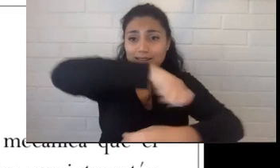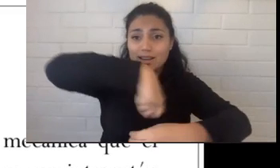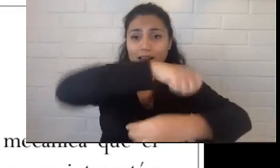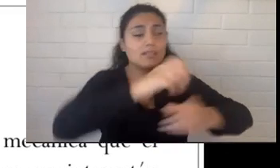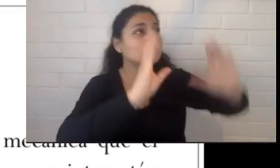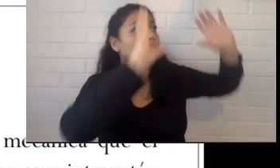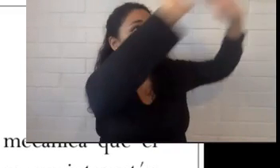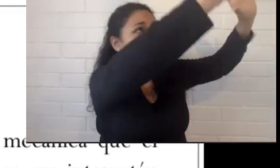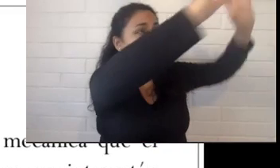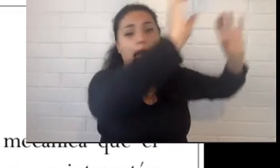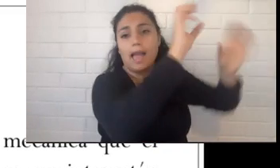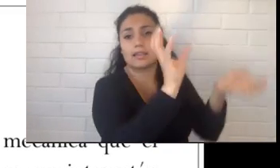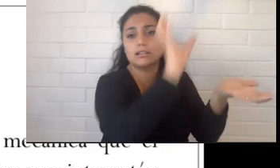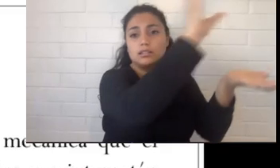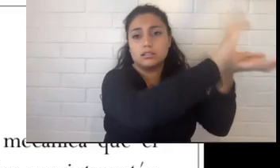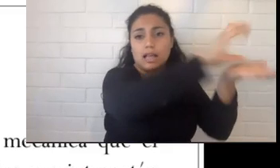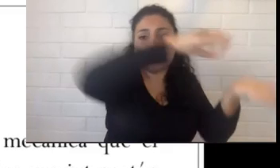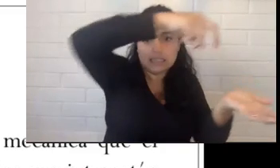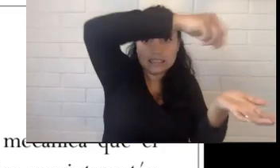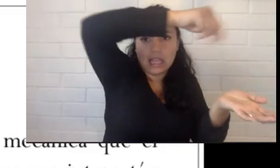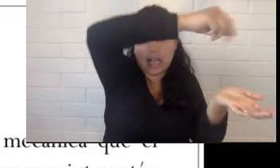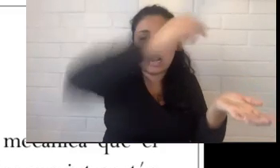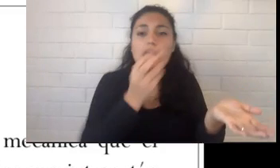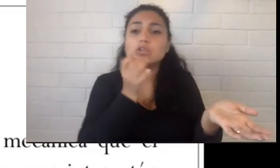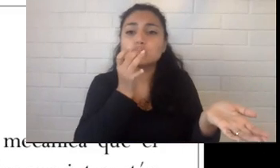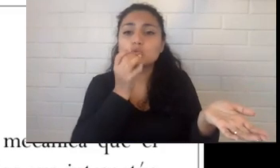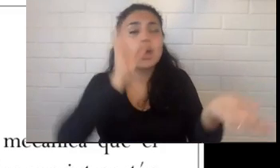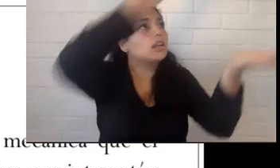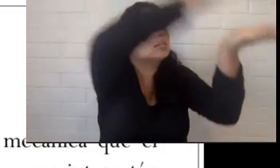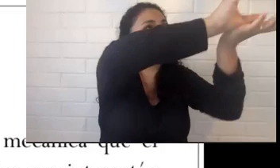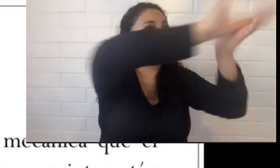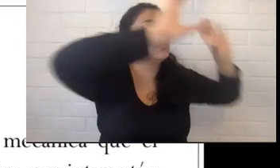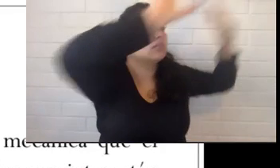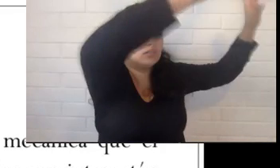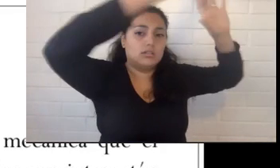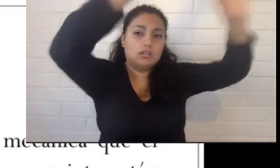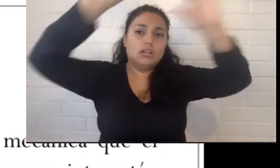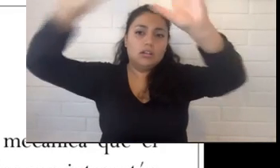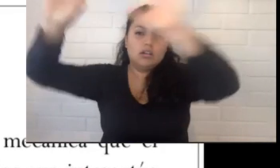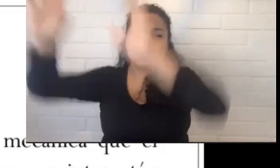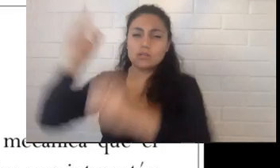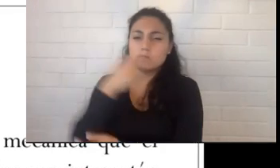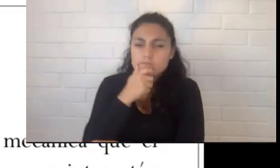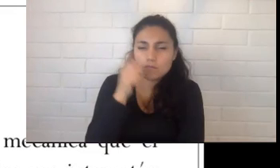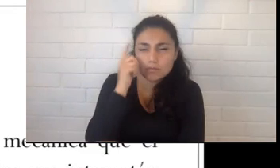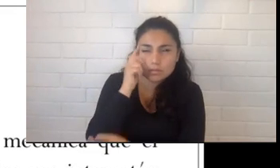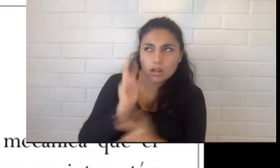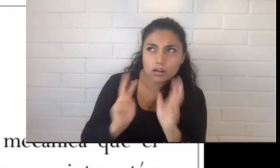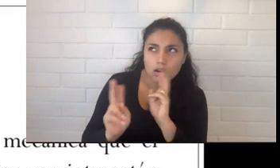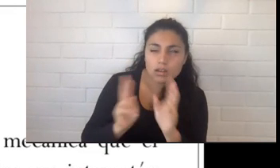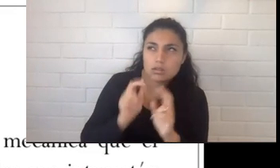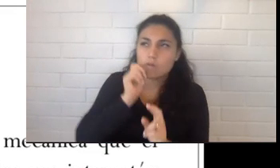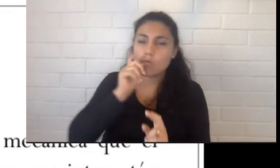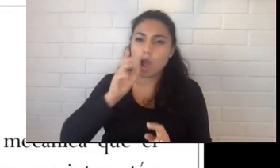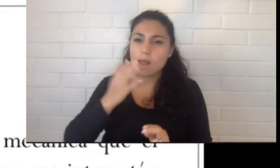azúcar? No es llegar y ponerlo, ya no es llegar a instalar este elemento, sino que tiene que tener una relación con cuál será